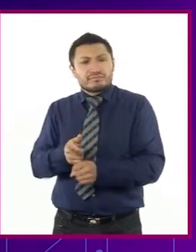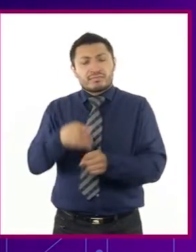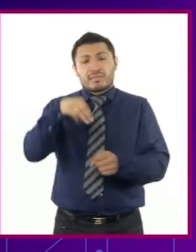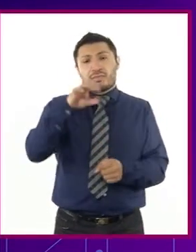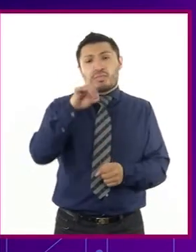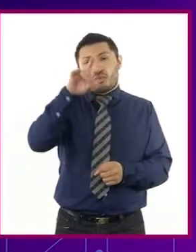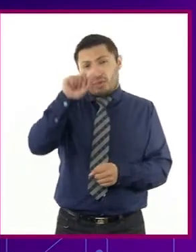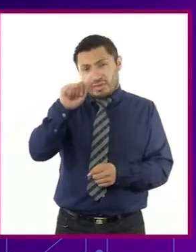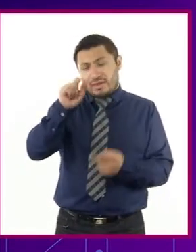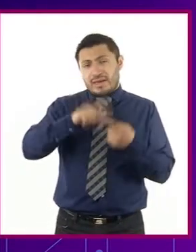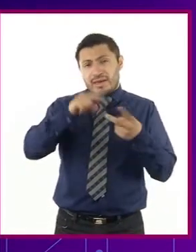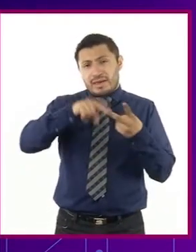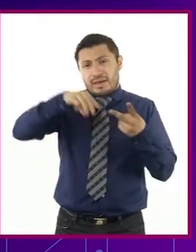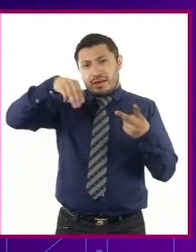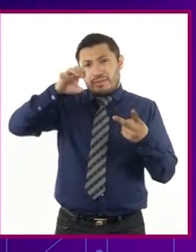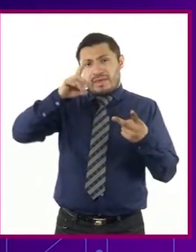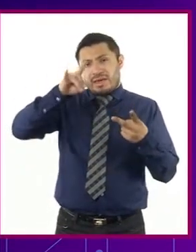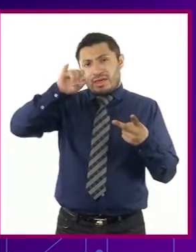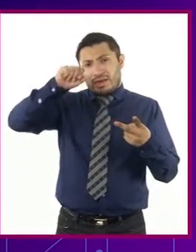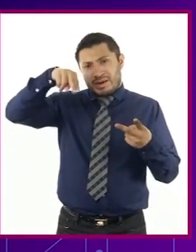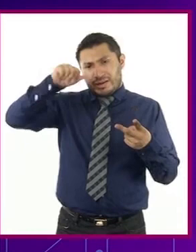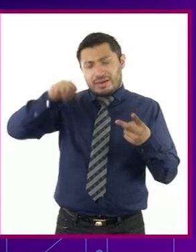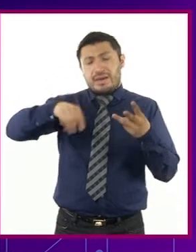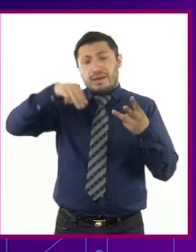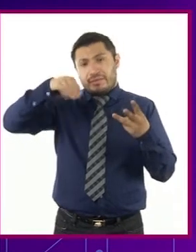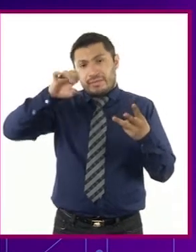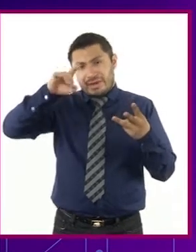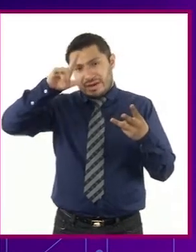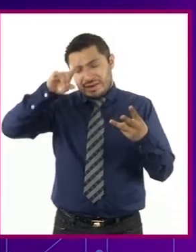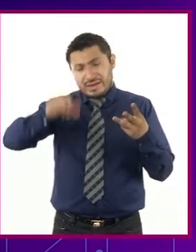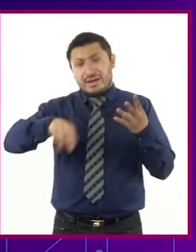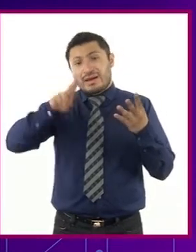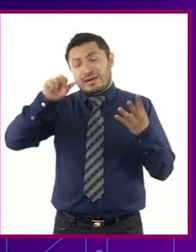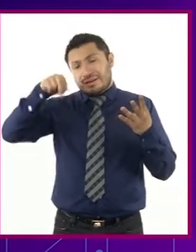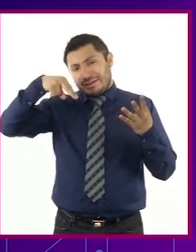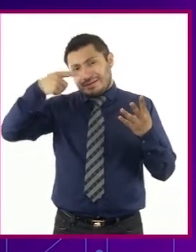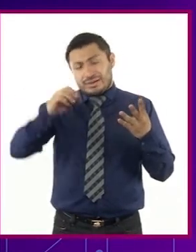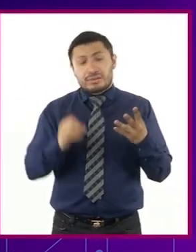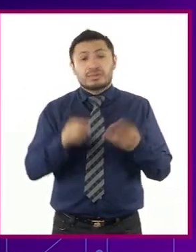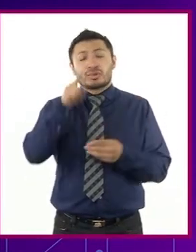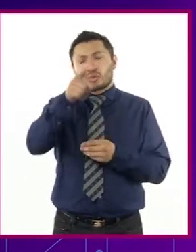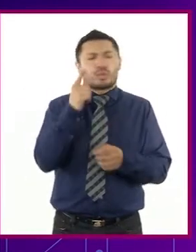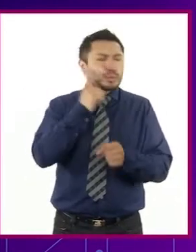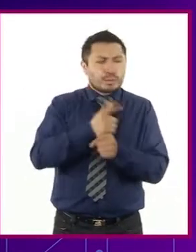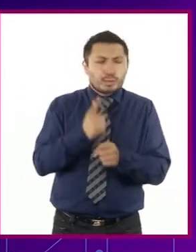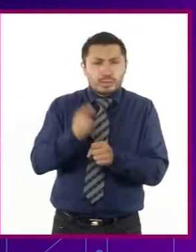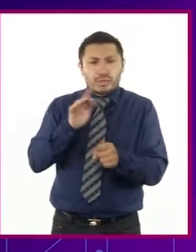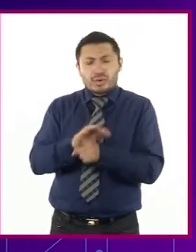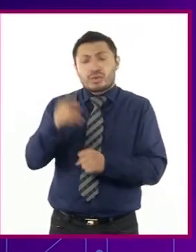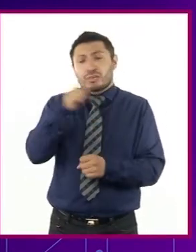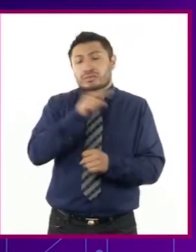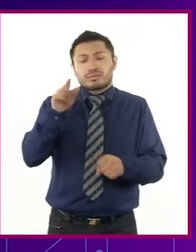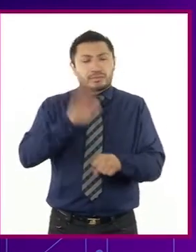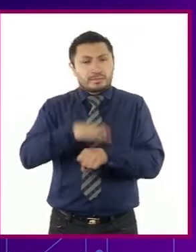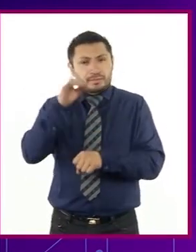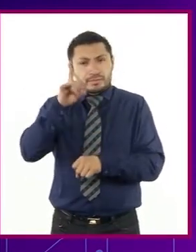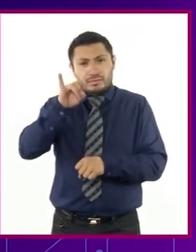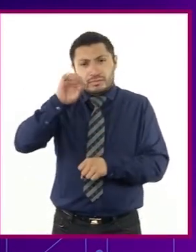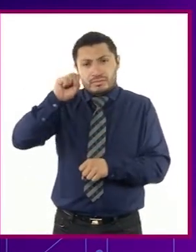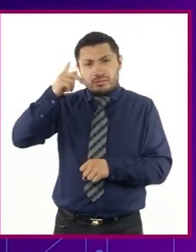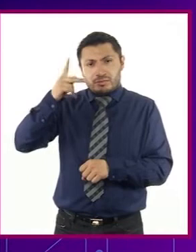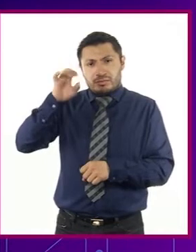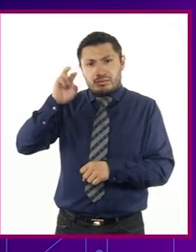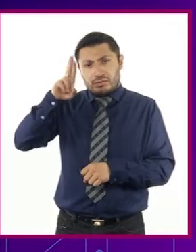moda, mediana, media y rango. Además, argumenten en cuál de los dos hay mayor dispersión.